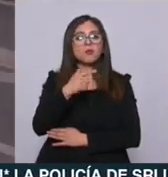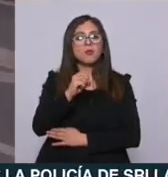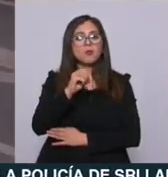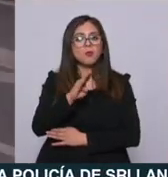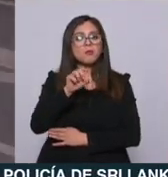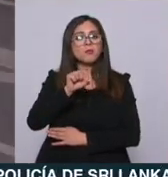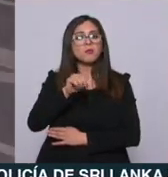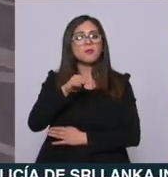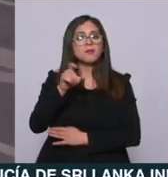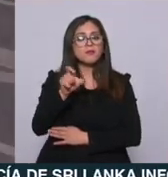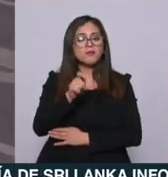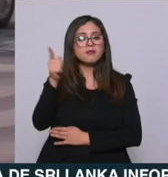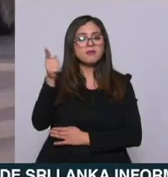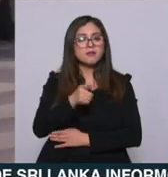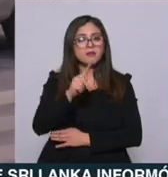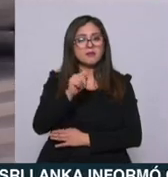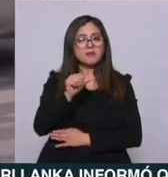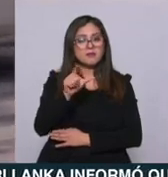www.cemovi.cdmx.gov.mx/taxi y